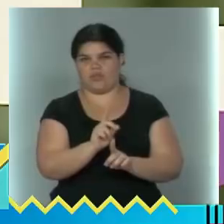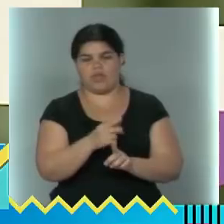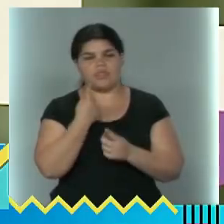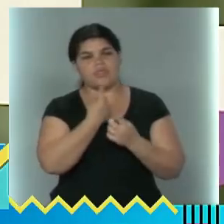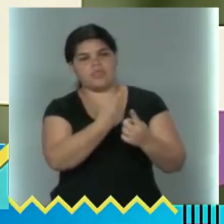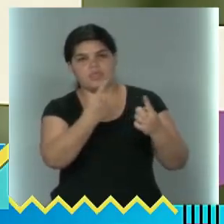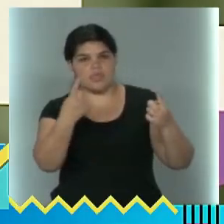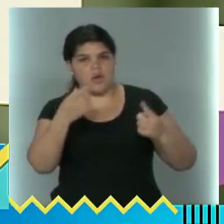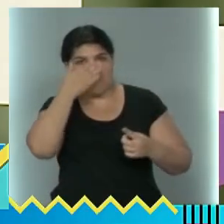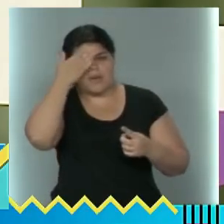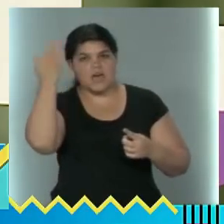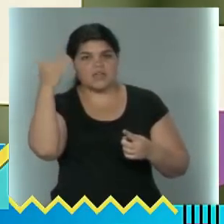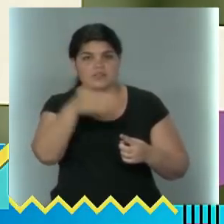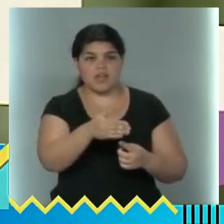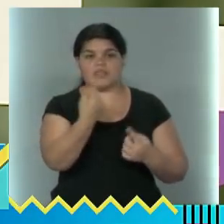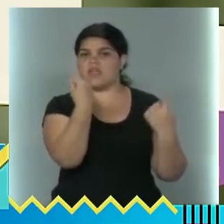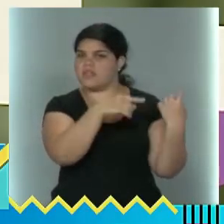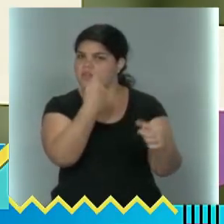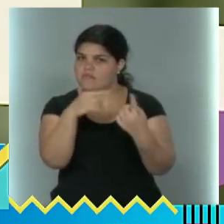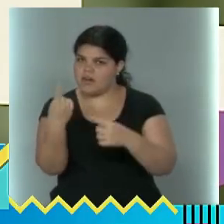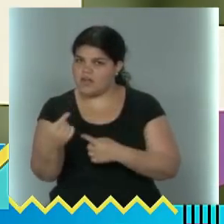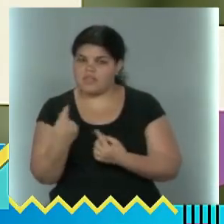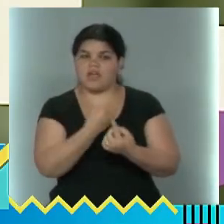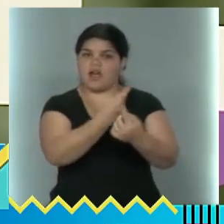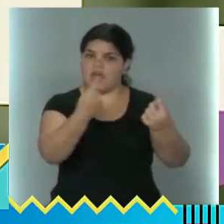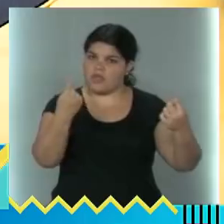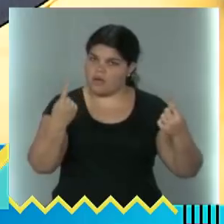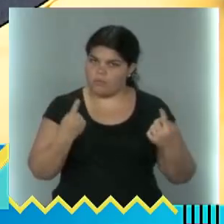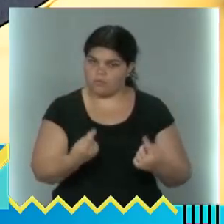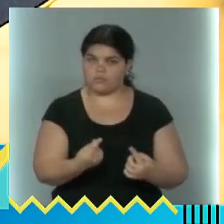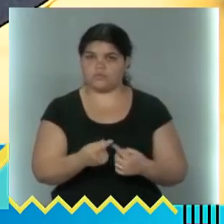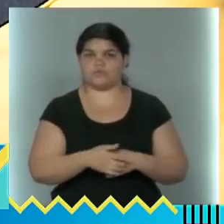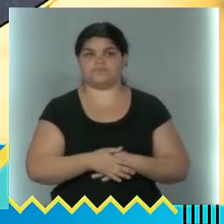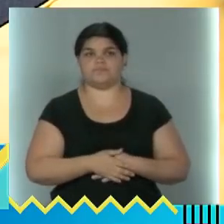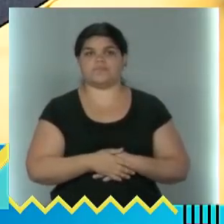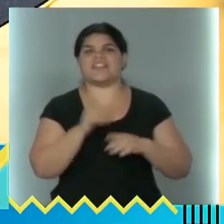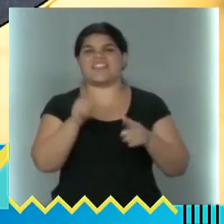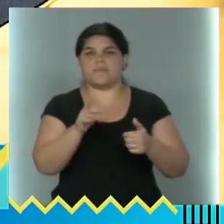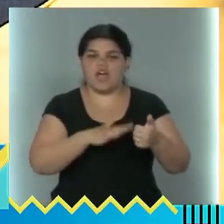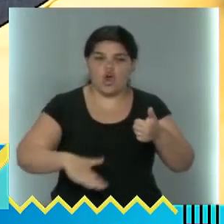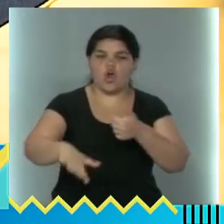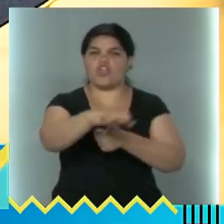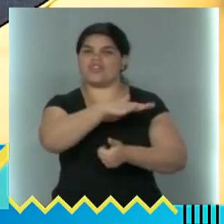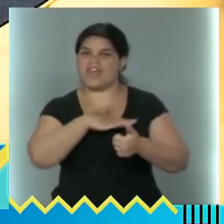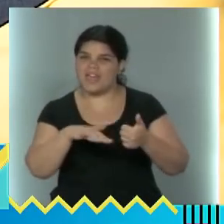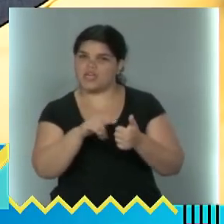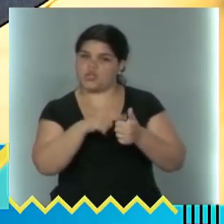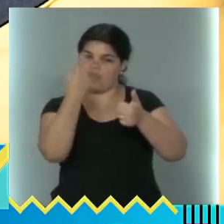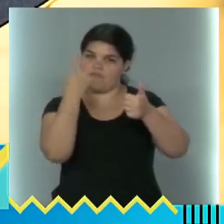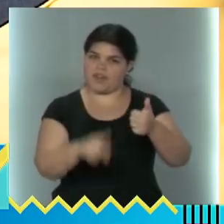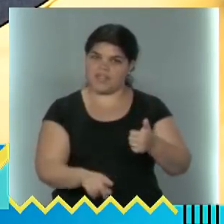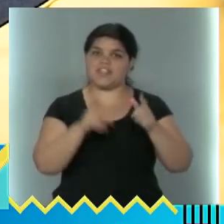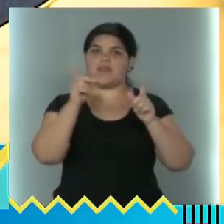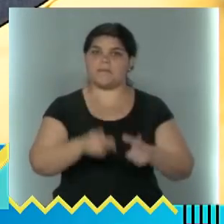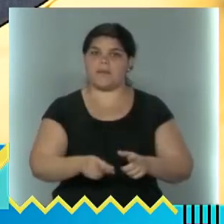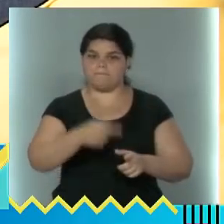cada paciente en forma particular, cada uno es diferente, el contexto es diferente, la